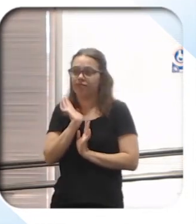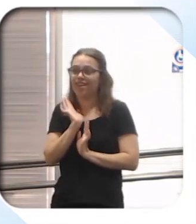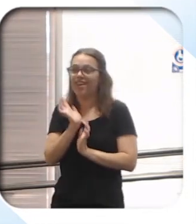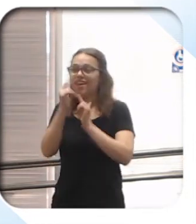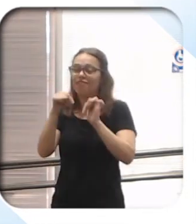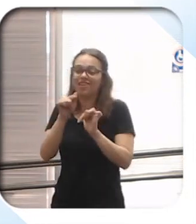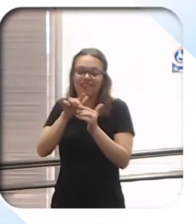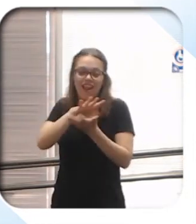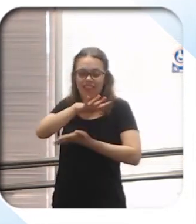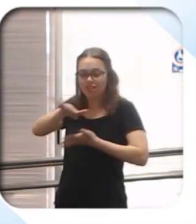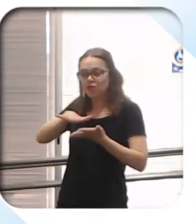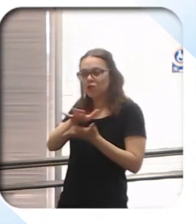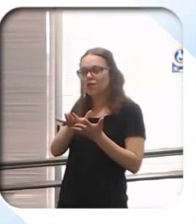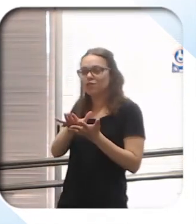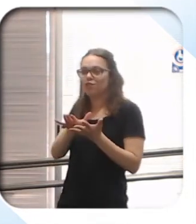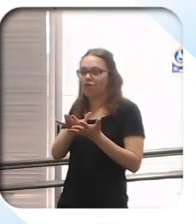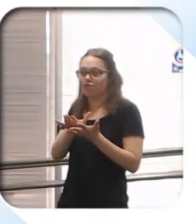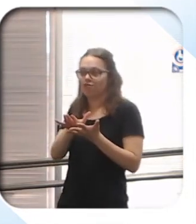por su situación.